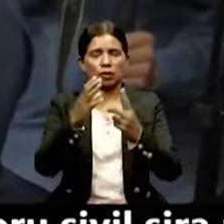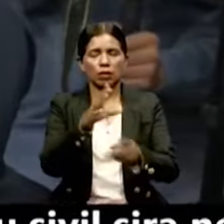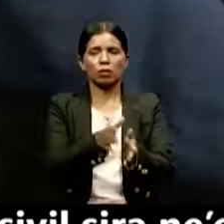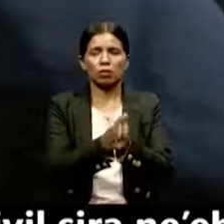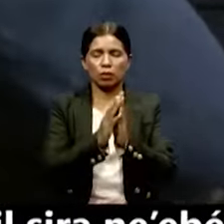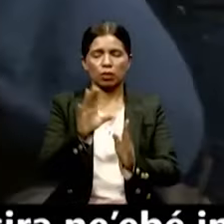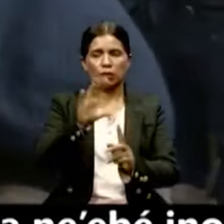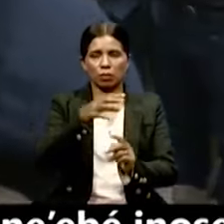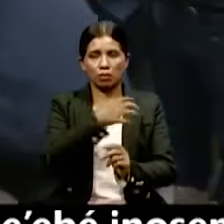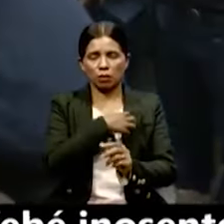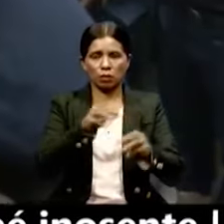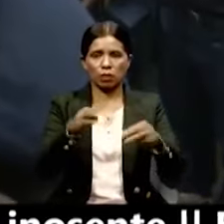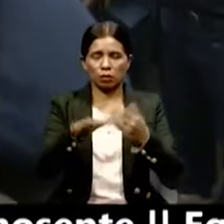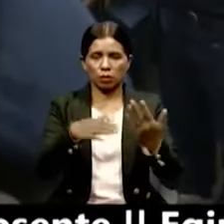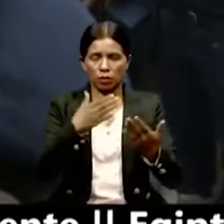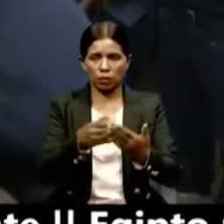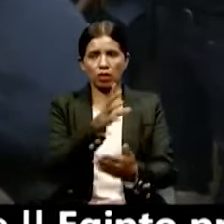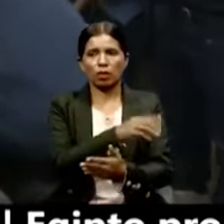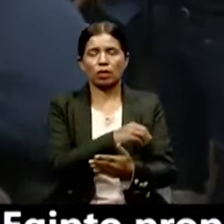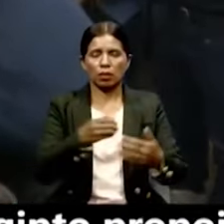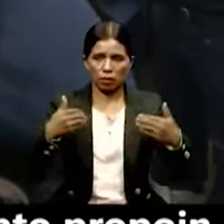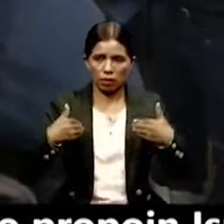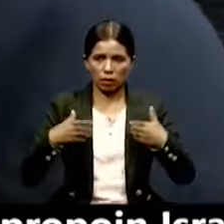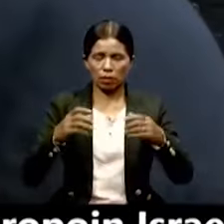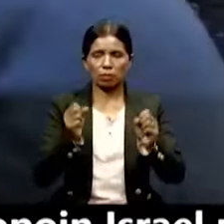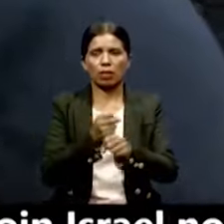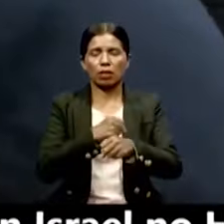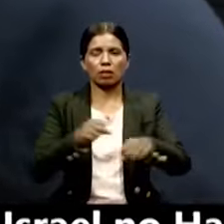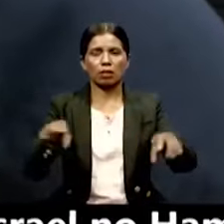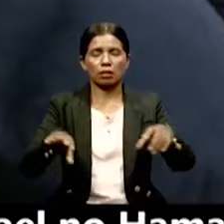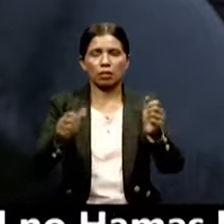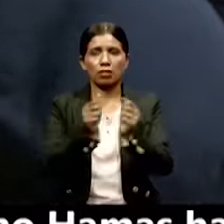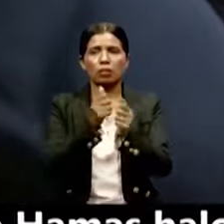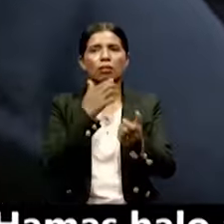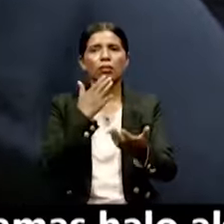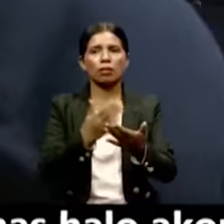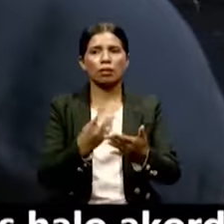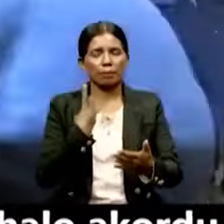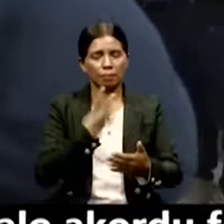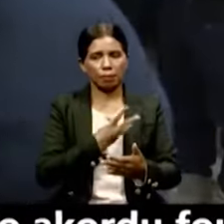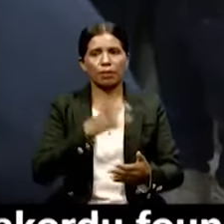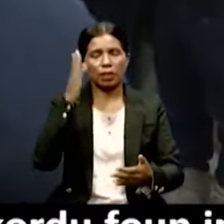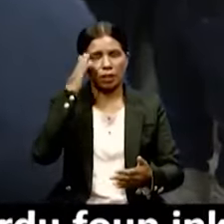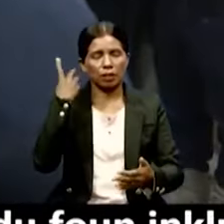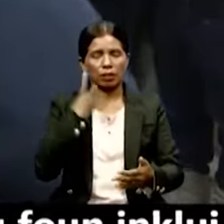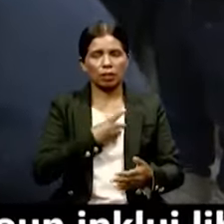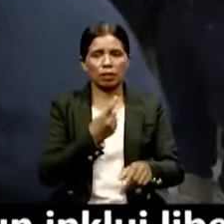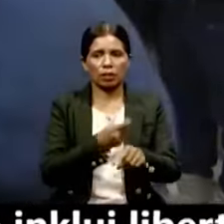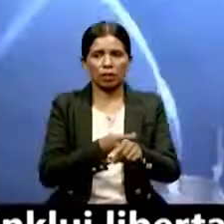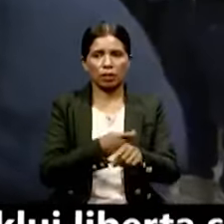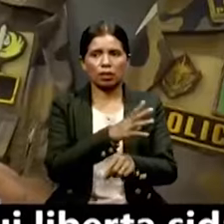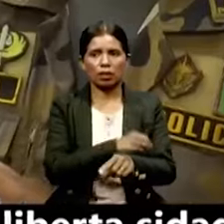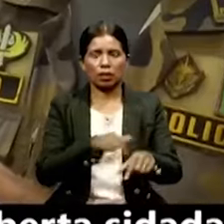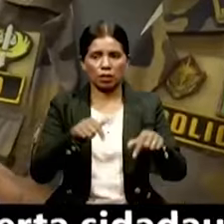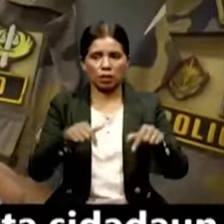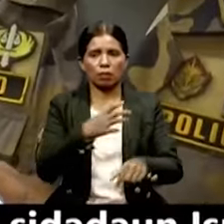Comandante PNTL Municipio Sira, a tu zera condición nebe iha, nune belhalau servicio hodiak. Ita hatene itene situasaun kondisaun ri